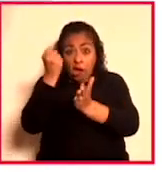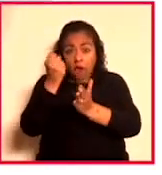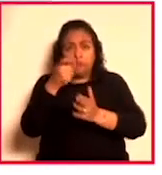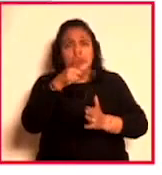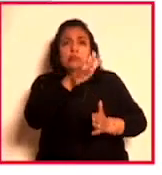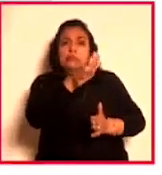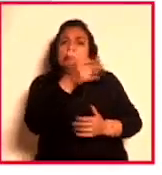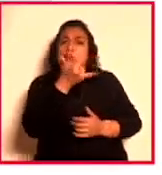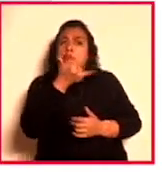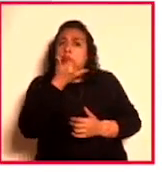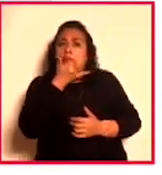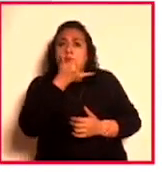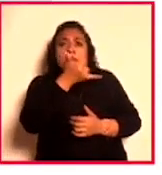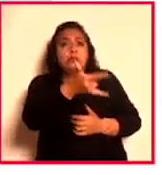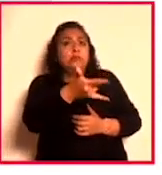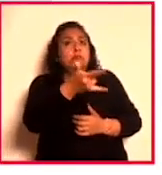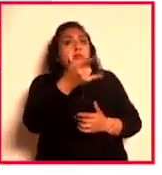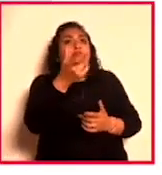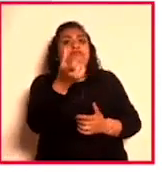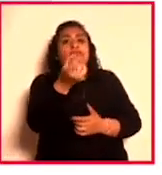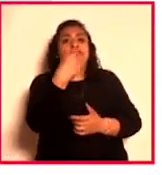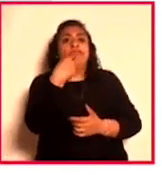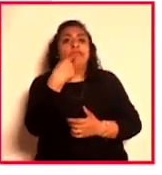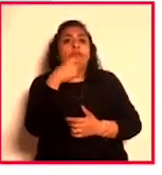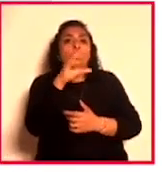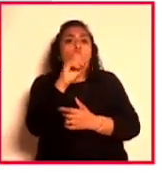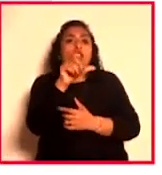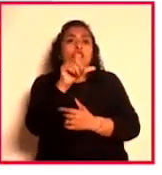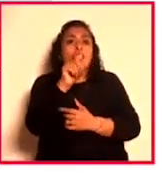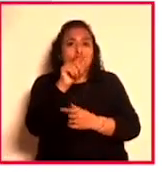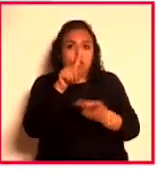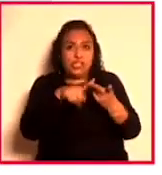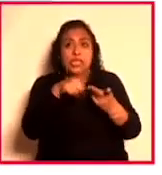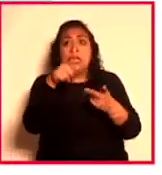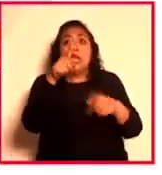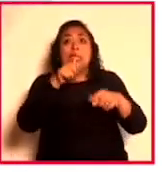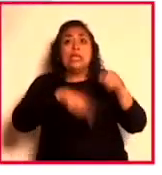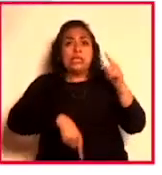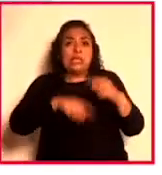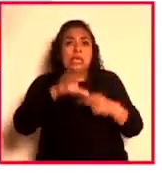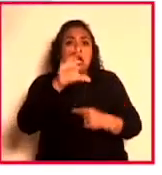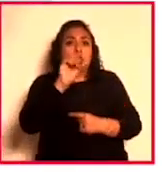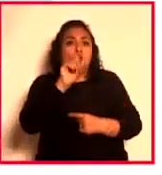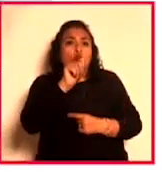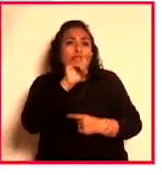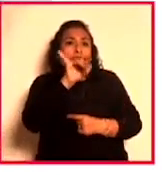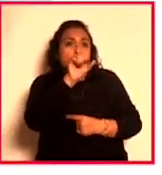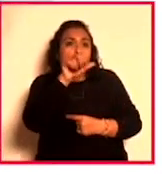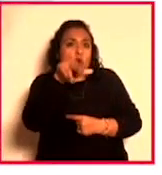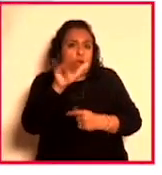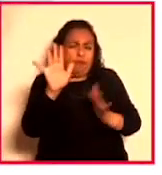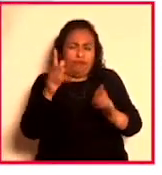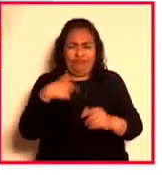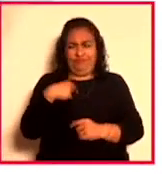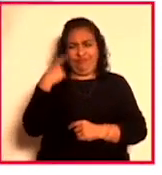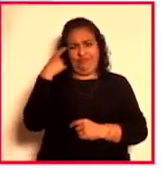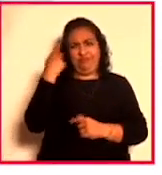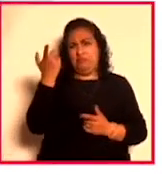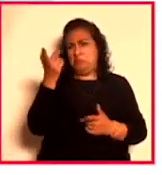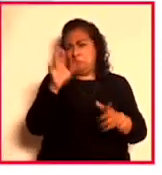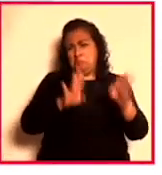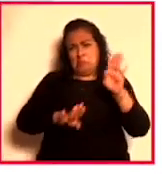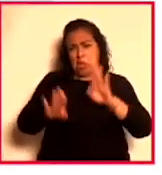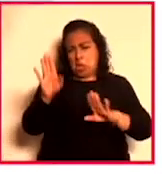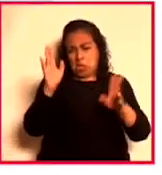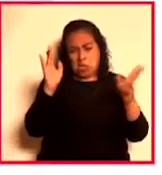pena, pero le vamos a inyectar oxitocina y le vamos a quitar cortisol. Esta edición dice, bueno, es que eso es biologicismo, es